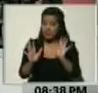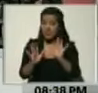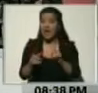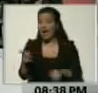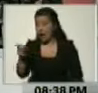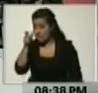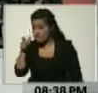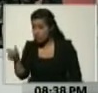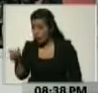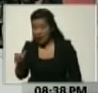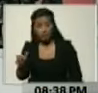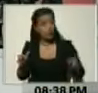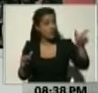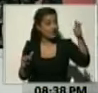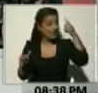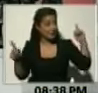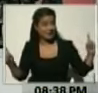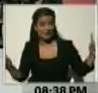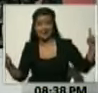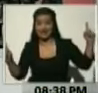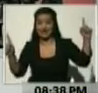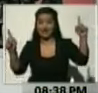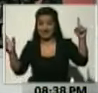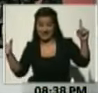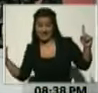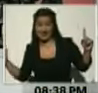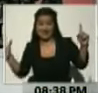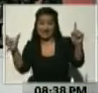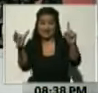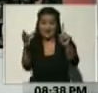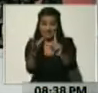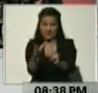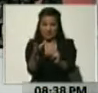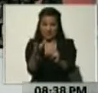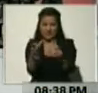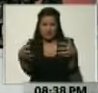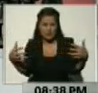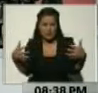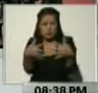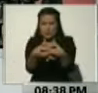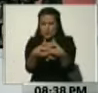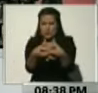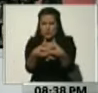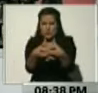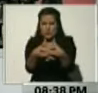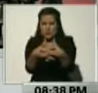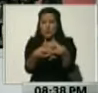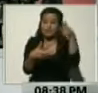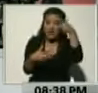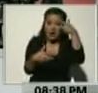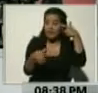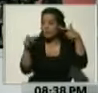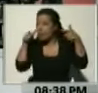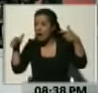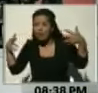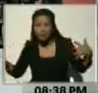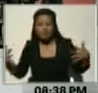gobernantes se juntan así herméticamente, bien agarrados, para alcanzar los